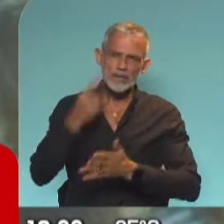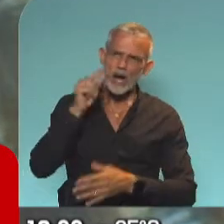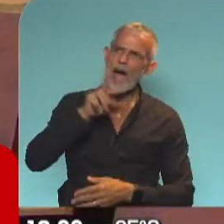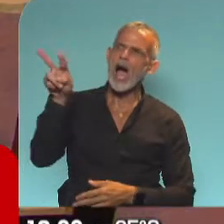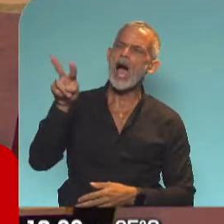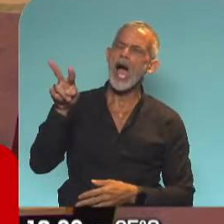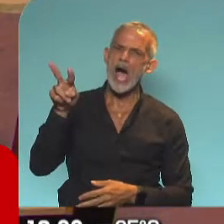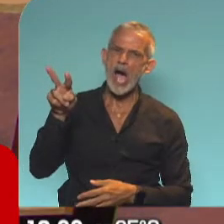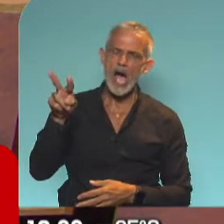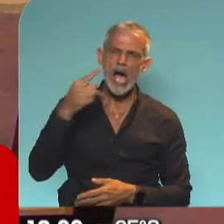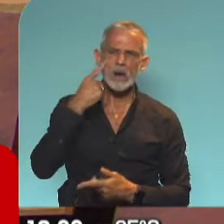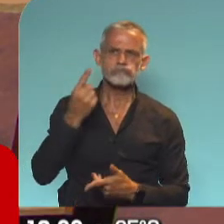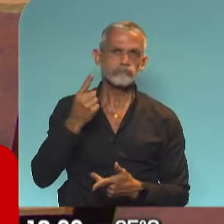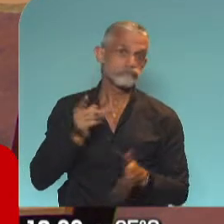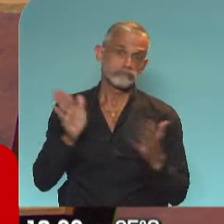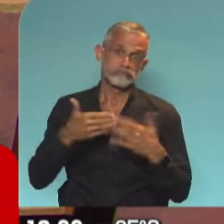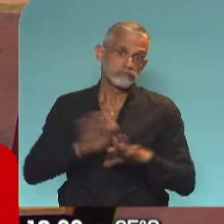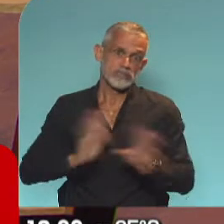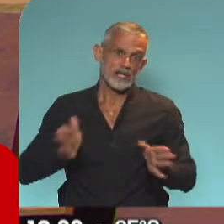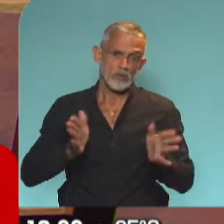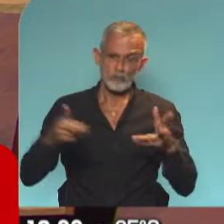muchachos, a ver, cerremos la frontera.